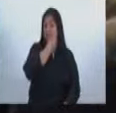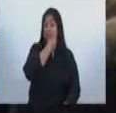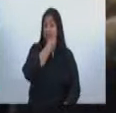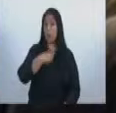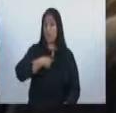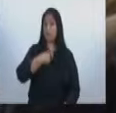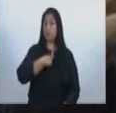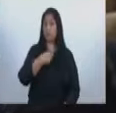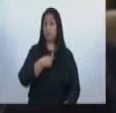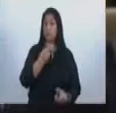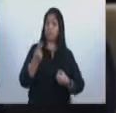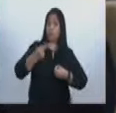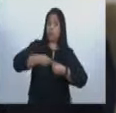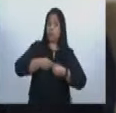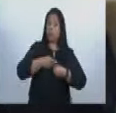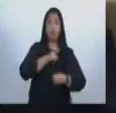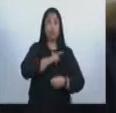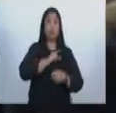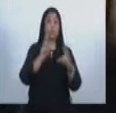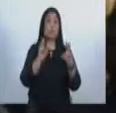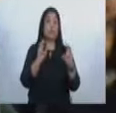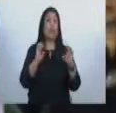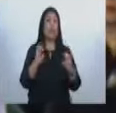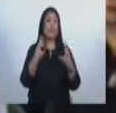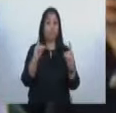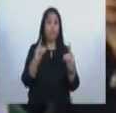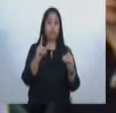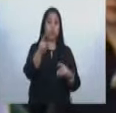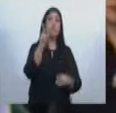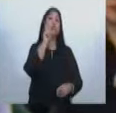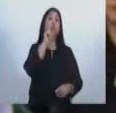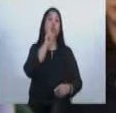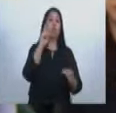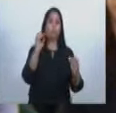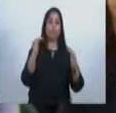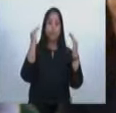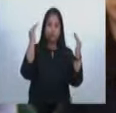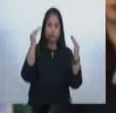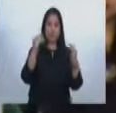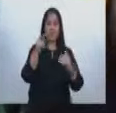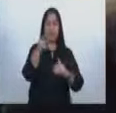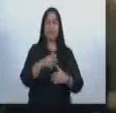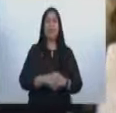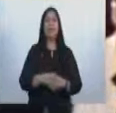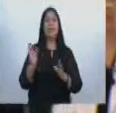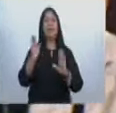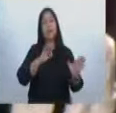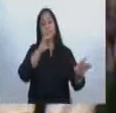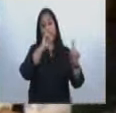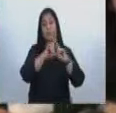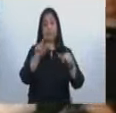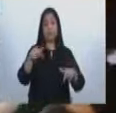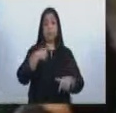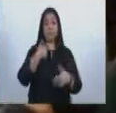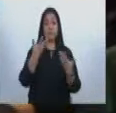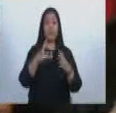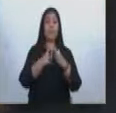diversificados eso solo en educación eso son jóvenes profesionales hemos abierto